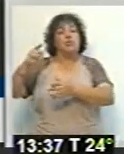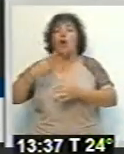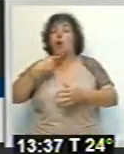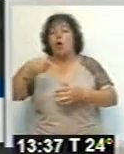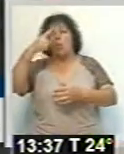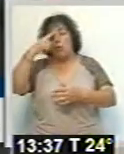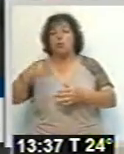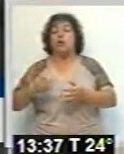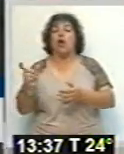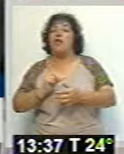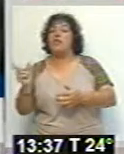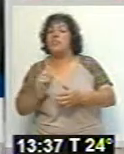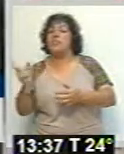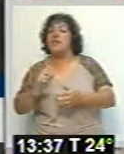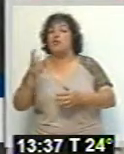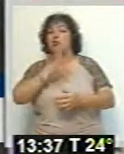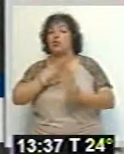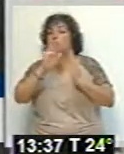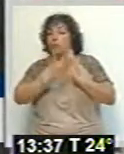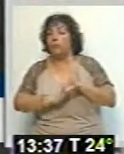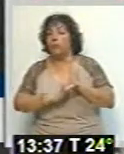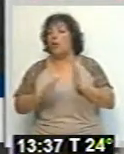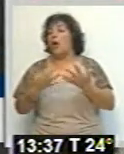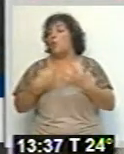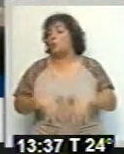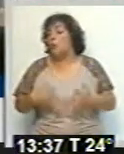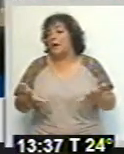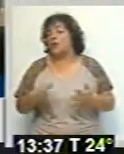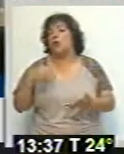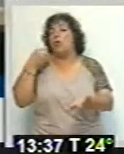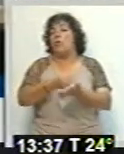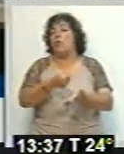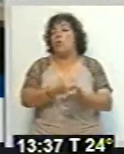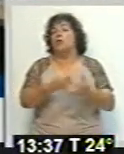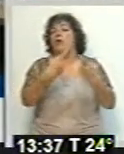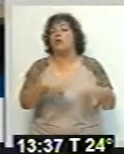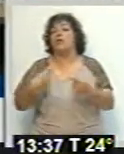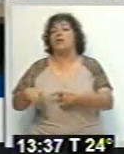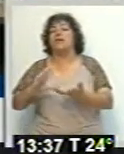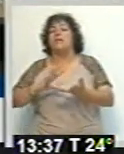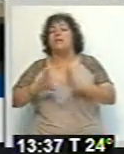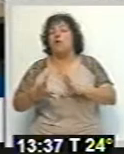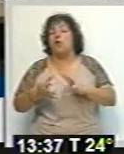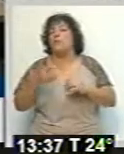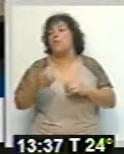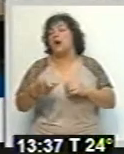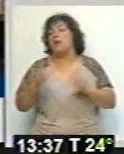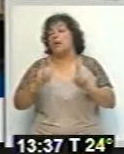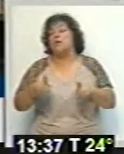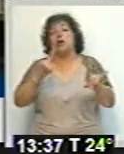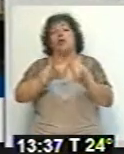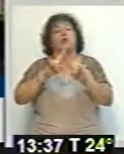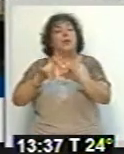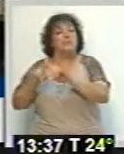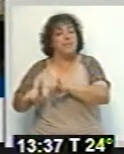el débito automático, tienen la posibilidad de pagar sus cuotas por distintos sistemas, con la impresión a través de la página web